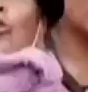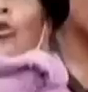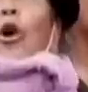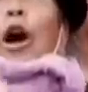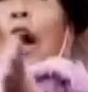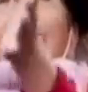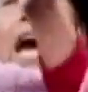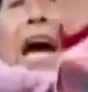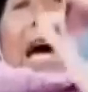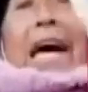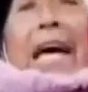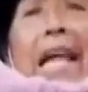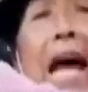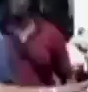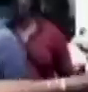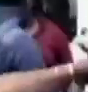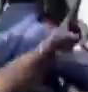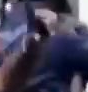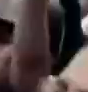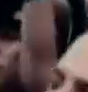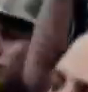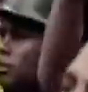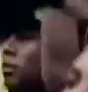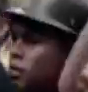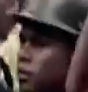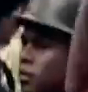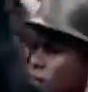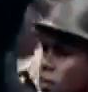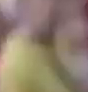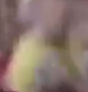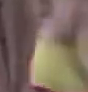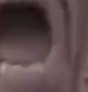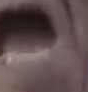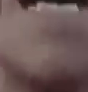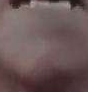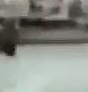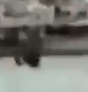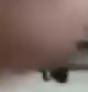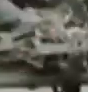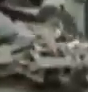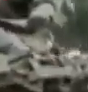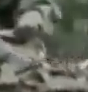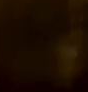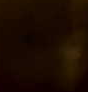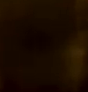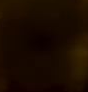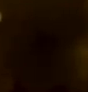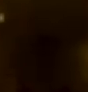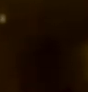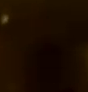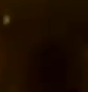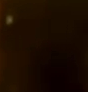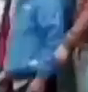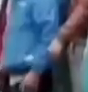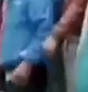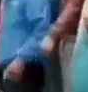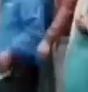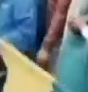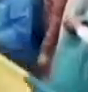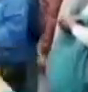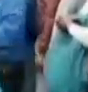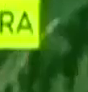imperialismo, que le dicen al neoliberalismo y al capitalismo, los pueblos de América Chilenas son libres, soberanos